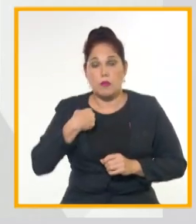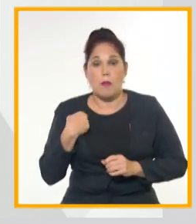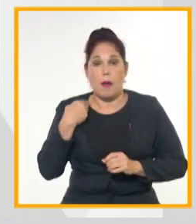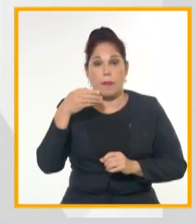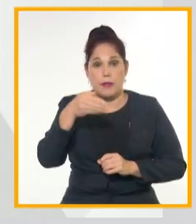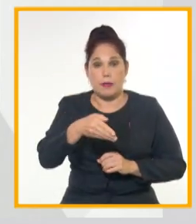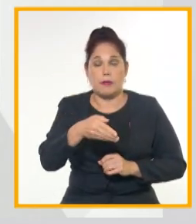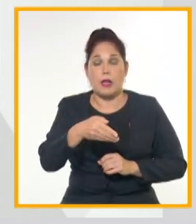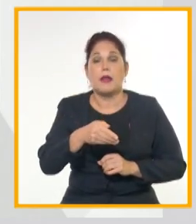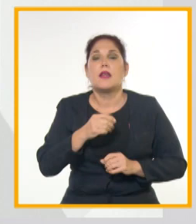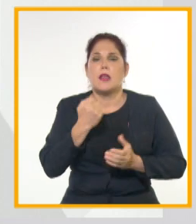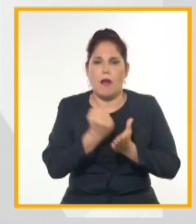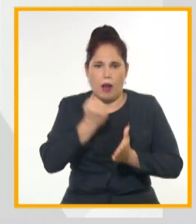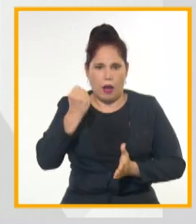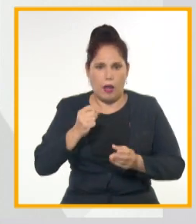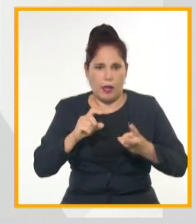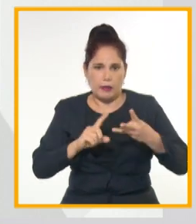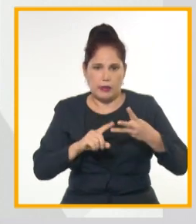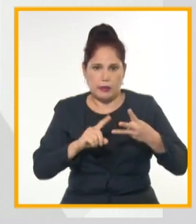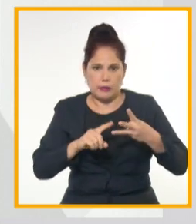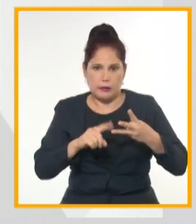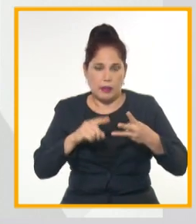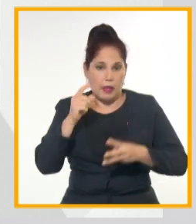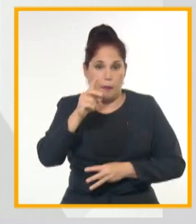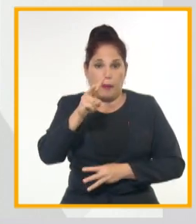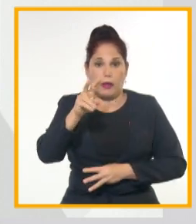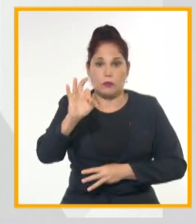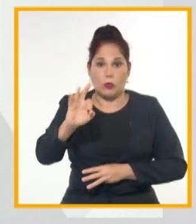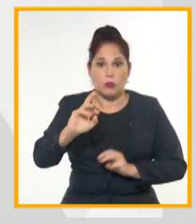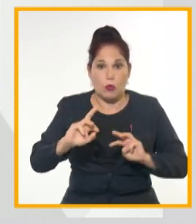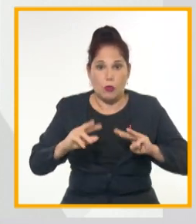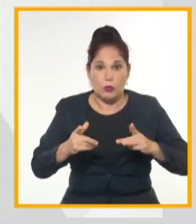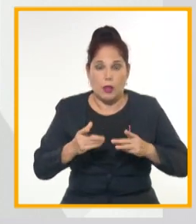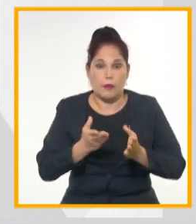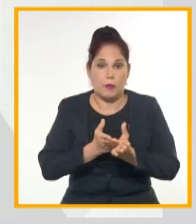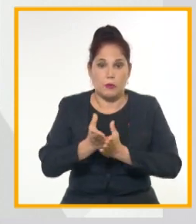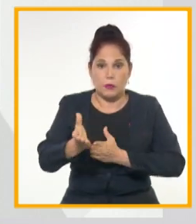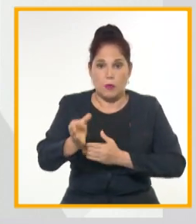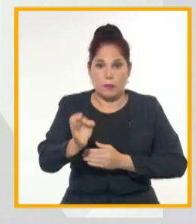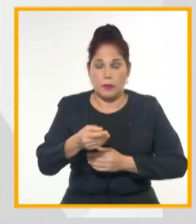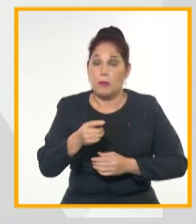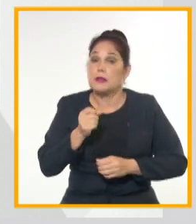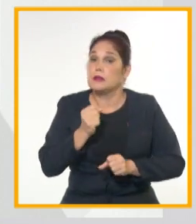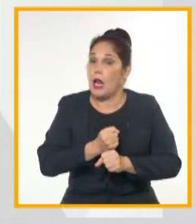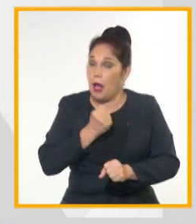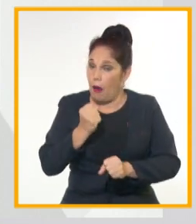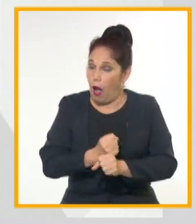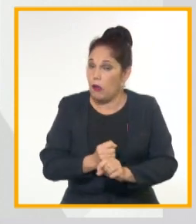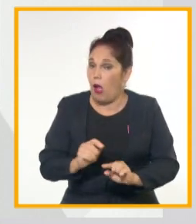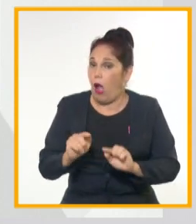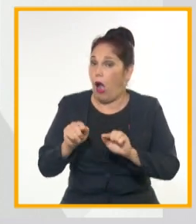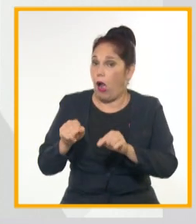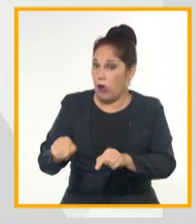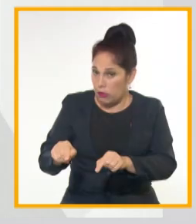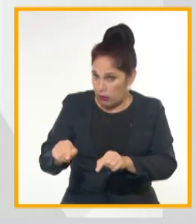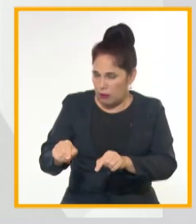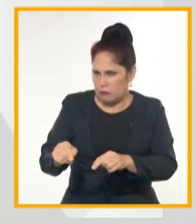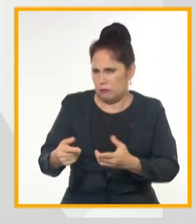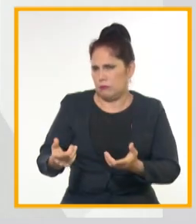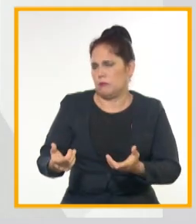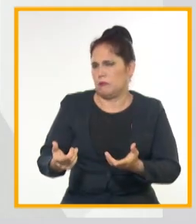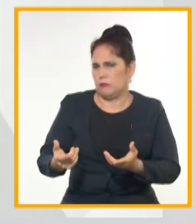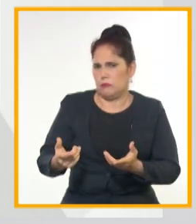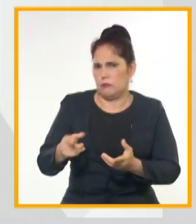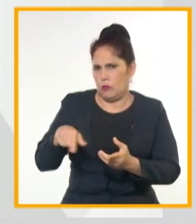un tercer mandato en el 2028. Él dice que están trabajando en eso. Fíjense, Chris Cuomo le pregunta, pero